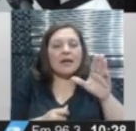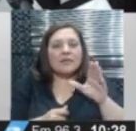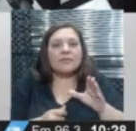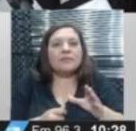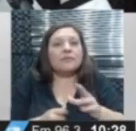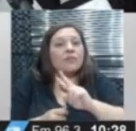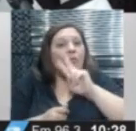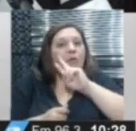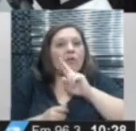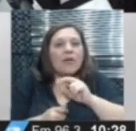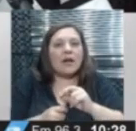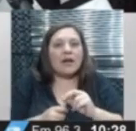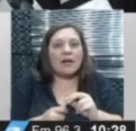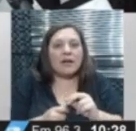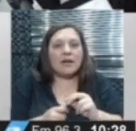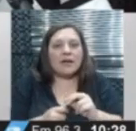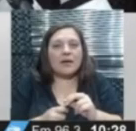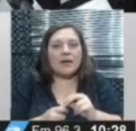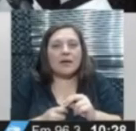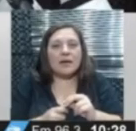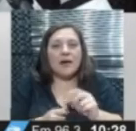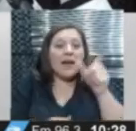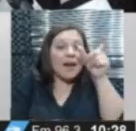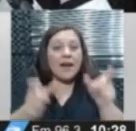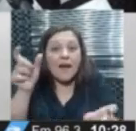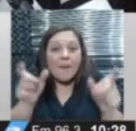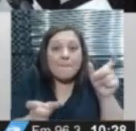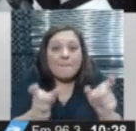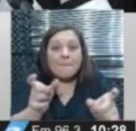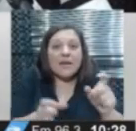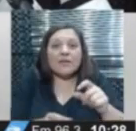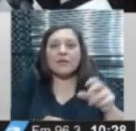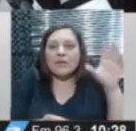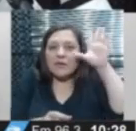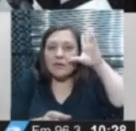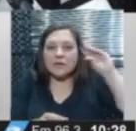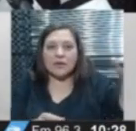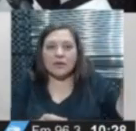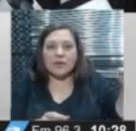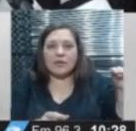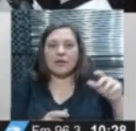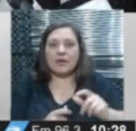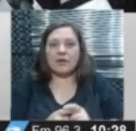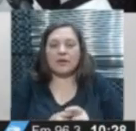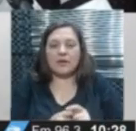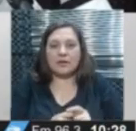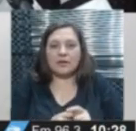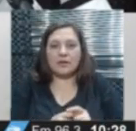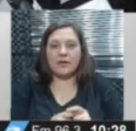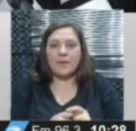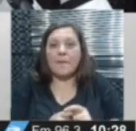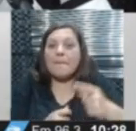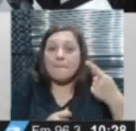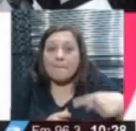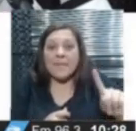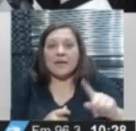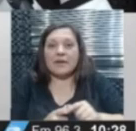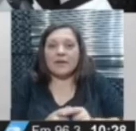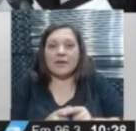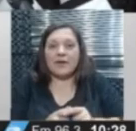izó cuando cuando vos vas a otros países y decís Winnie Mandela es mucho más que Nelson Mandela porque Winnie